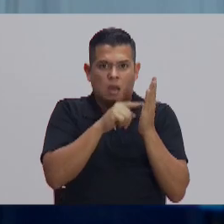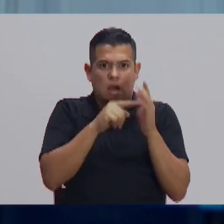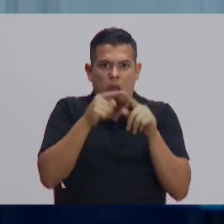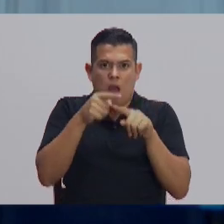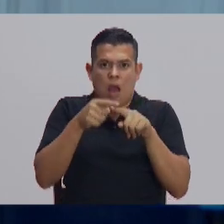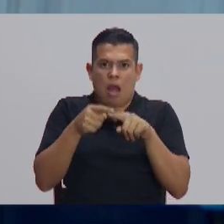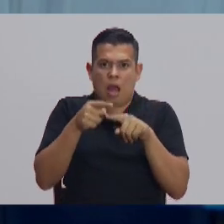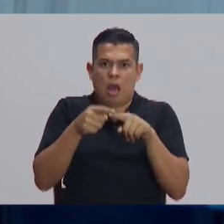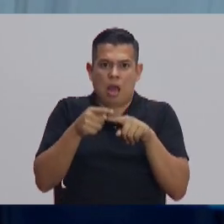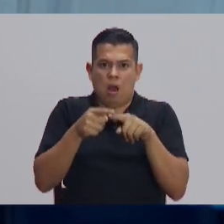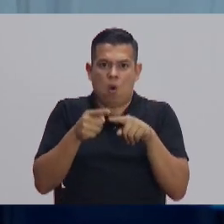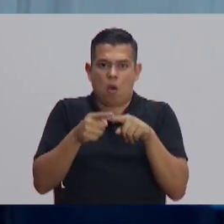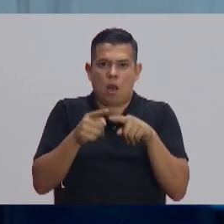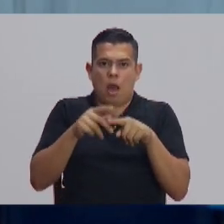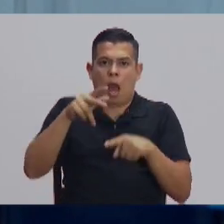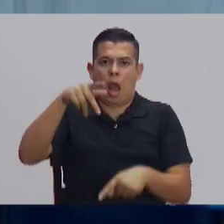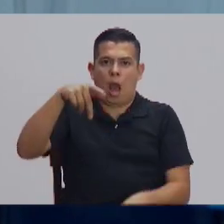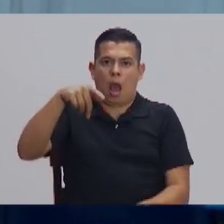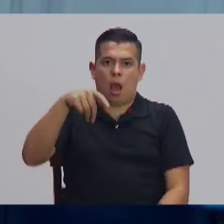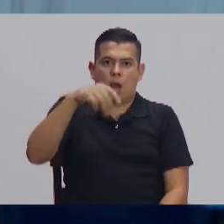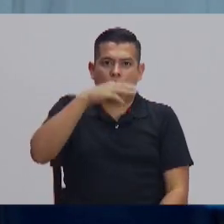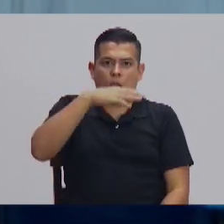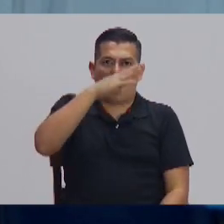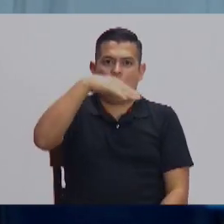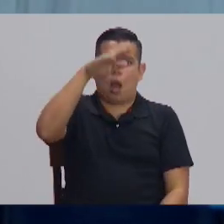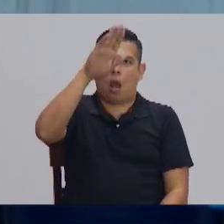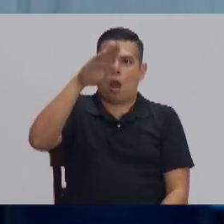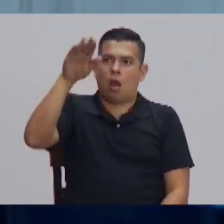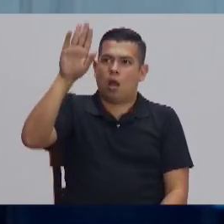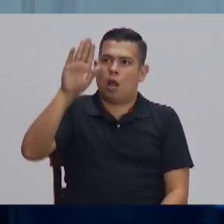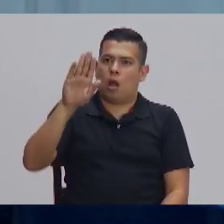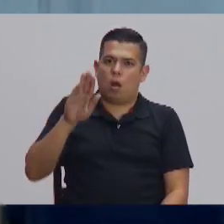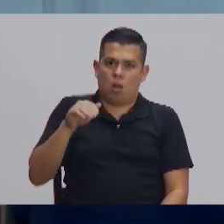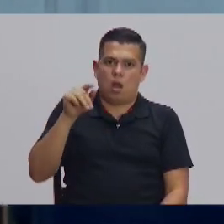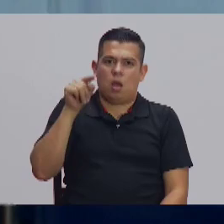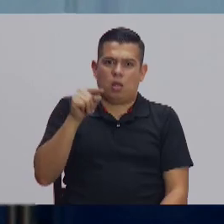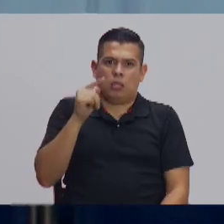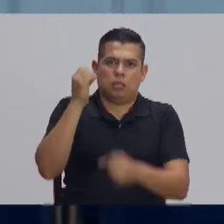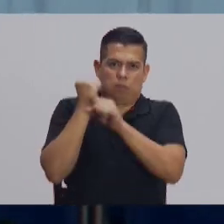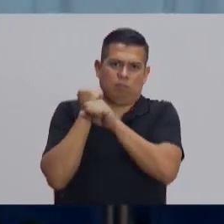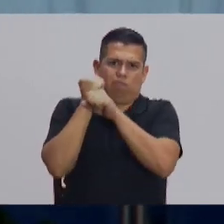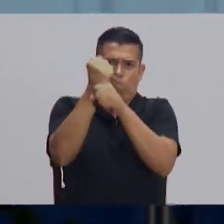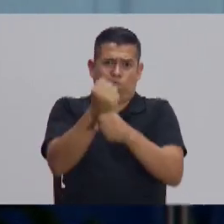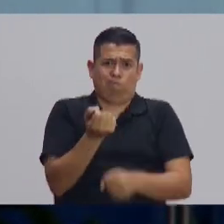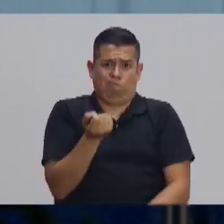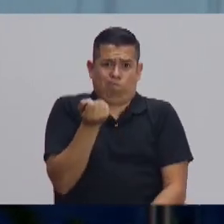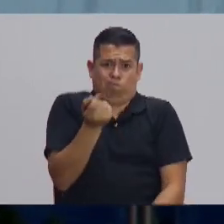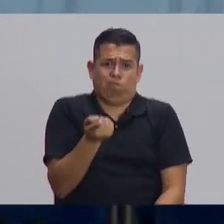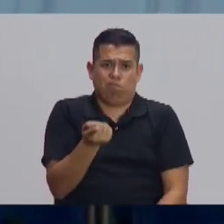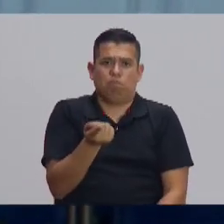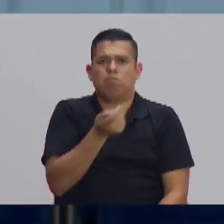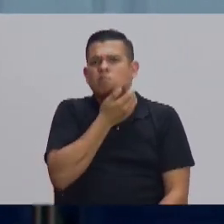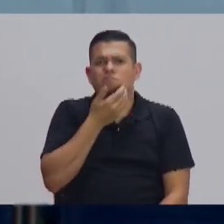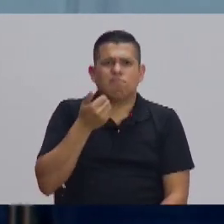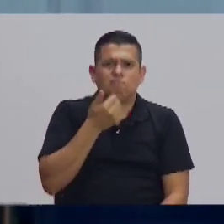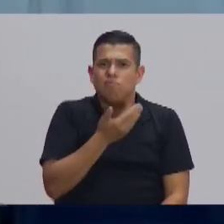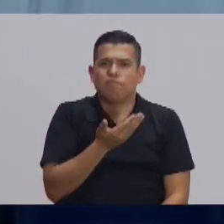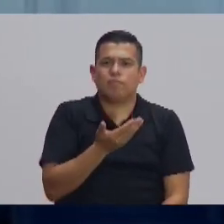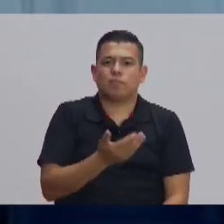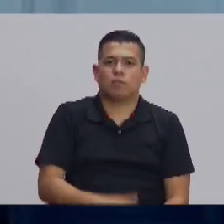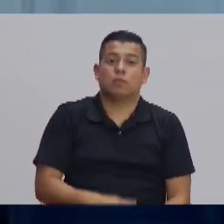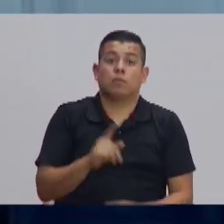y la pascua en llegar ellos estaban por conquistar y que sucedió